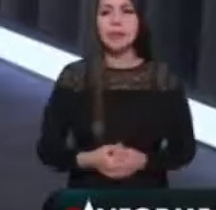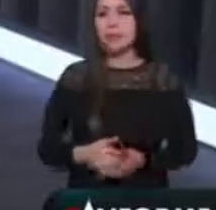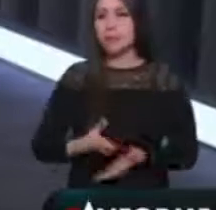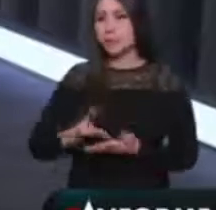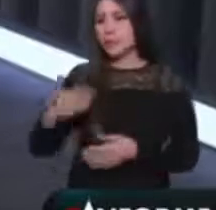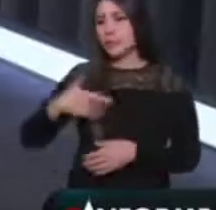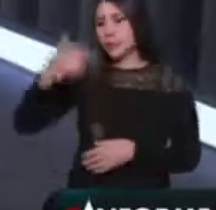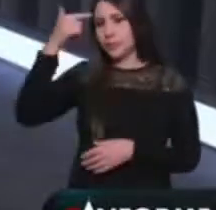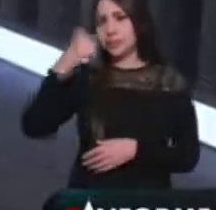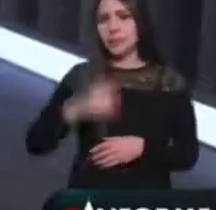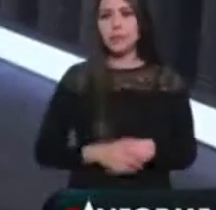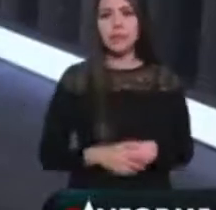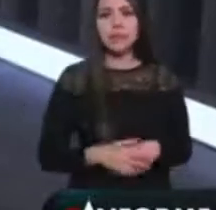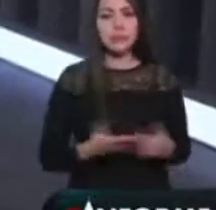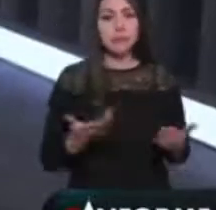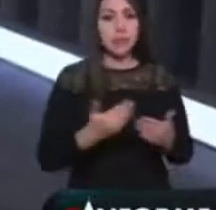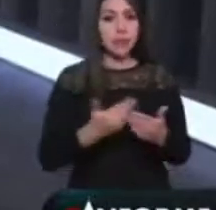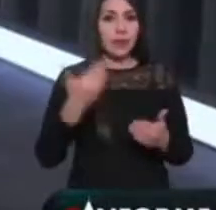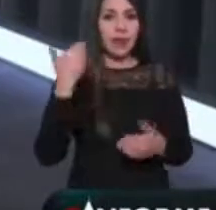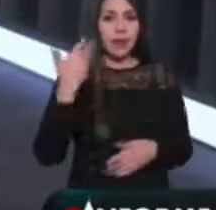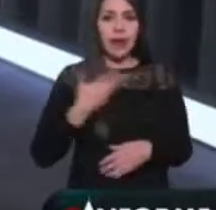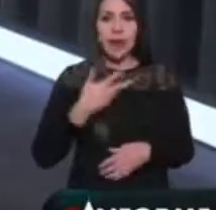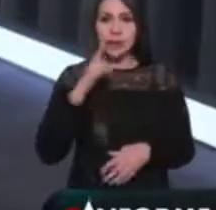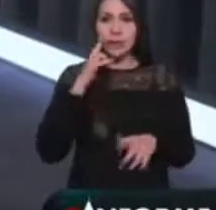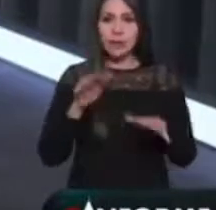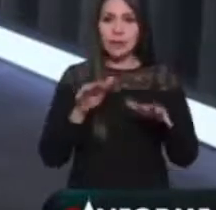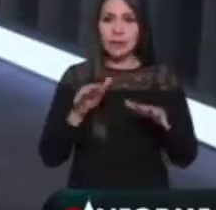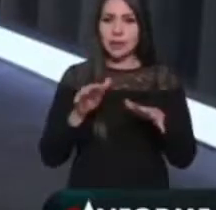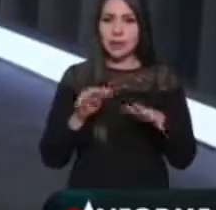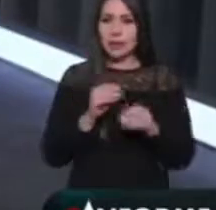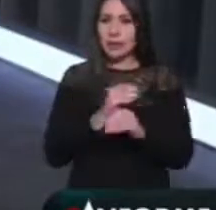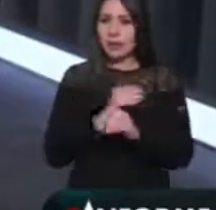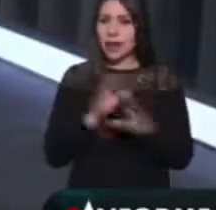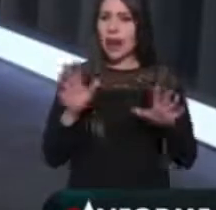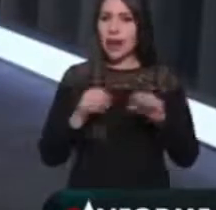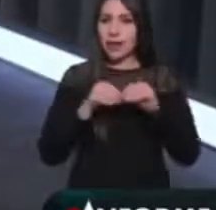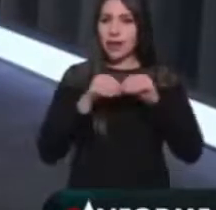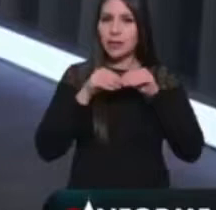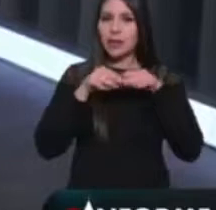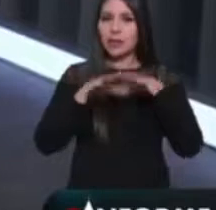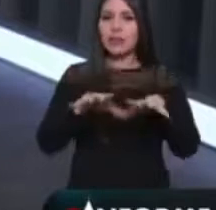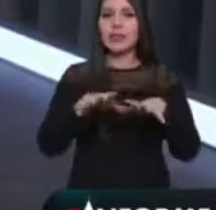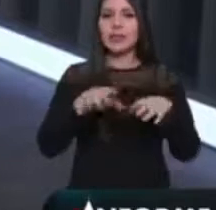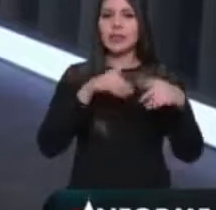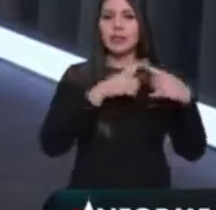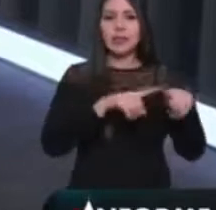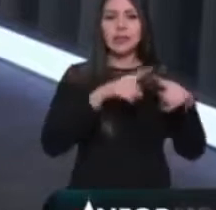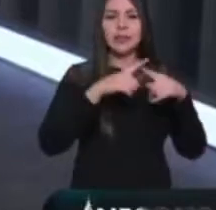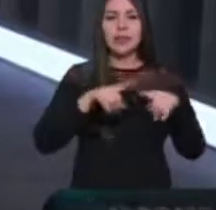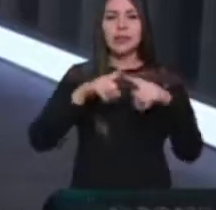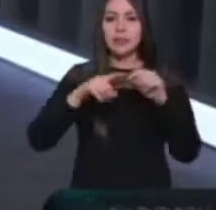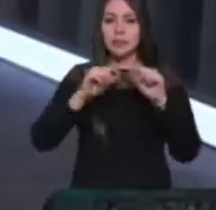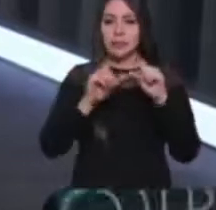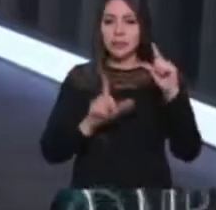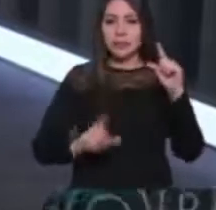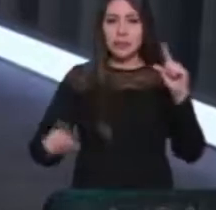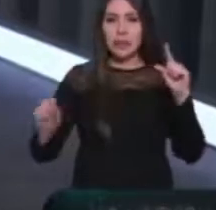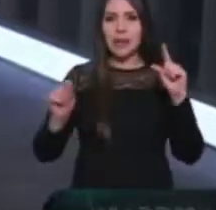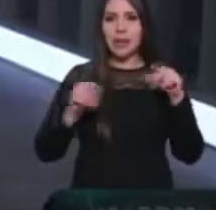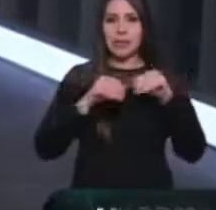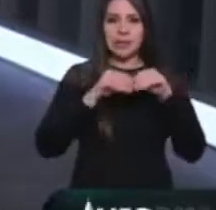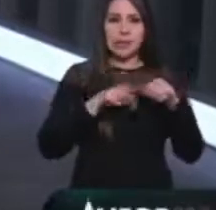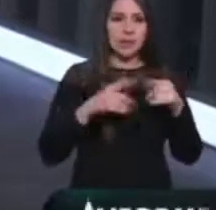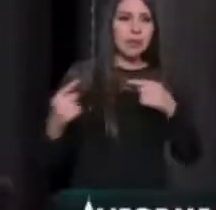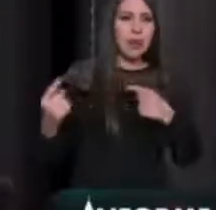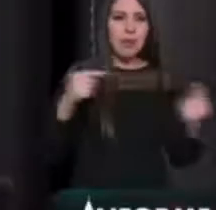guerra mediática muy clara de medios hegemónicos a nivel nacional y ahora se nos junta con esta y lo que estamos viendo es